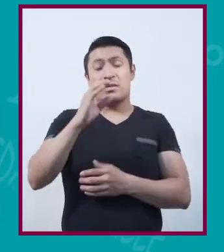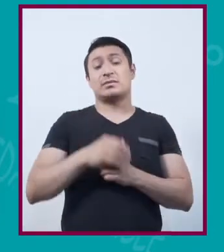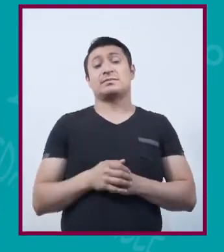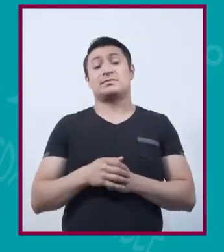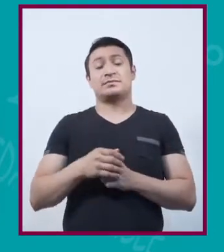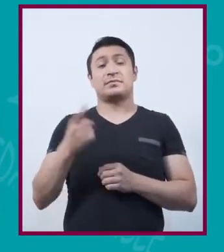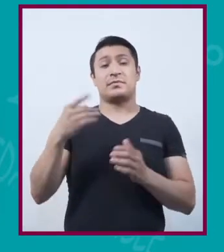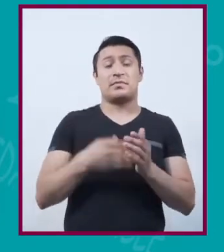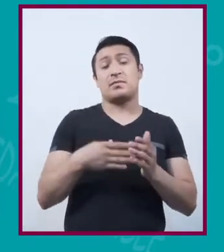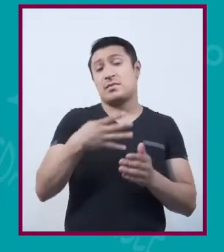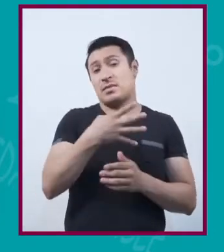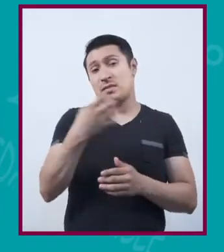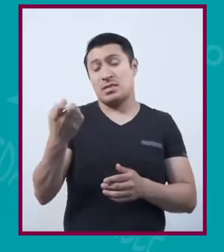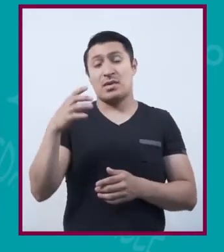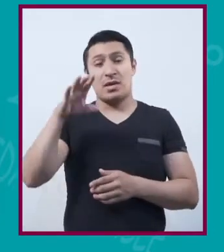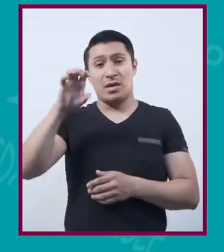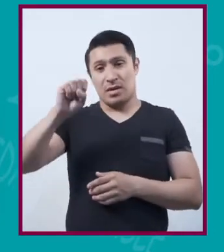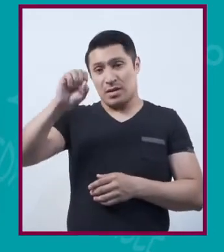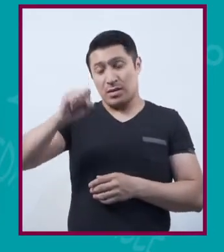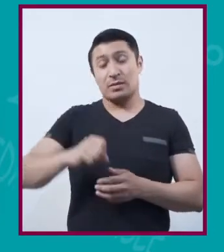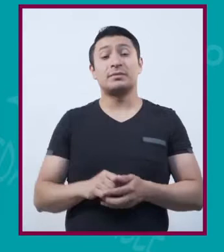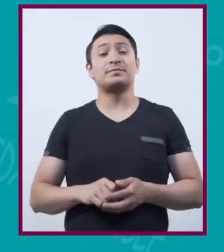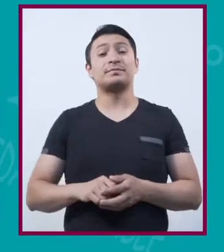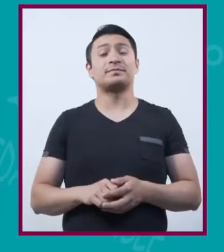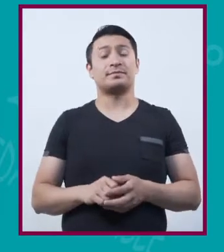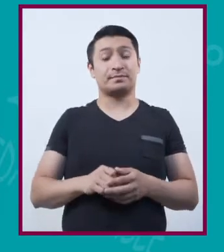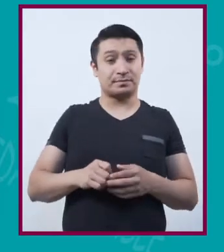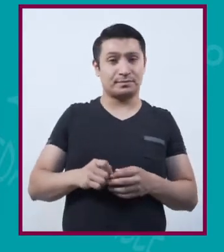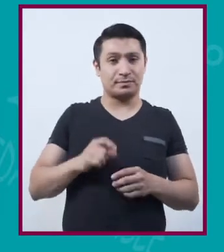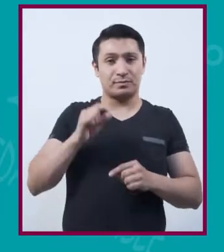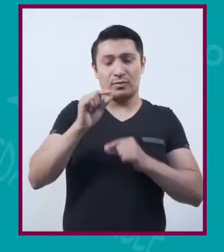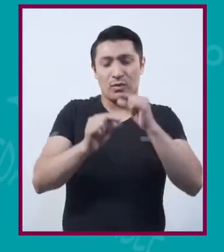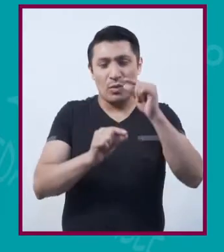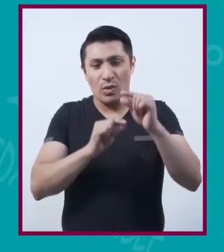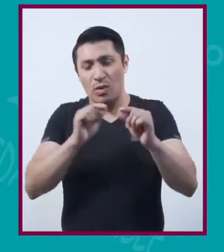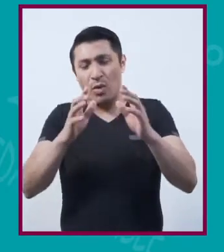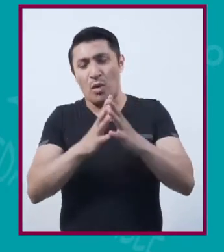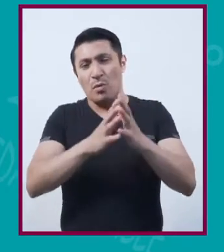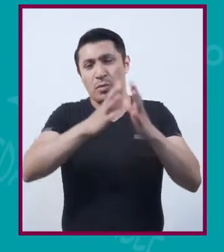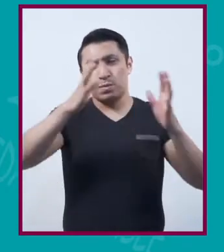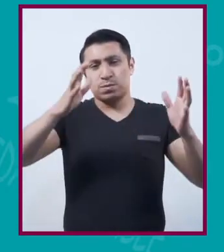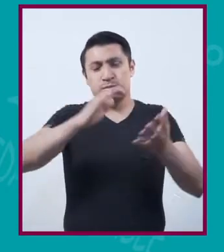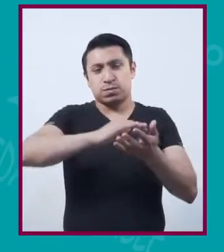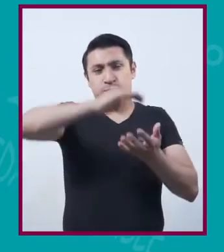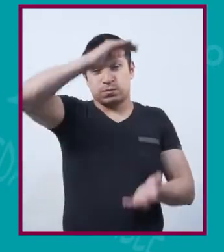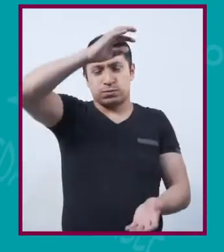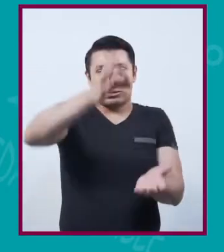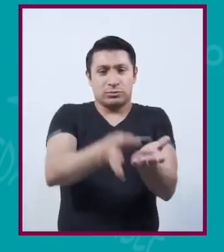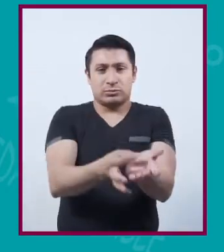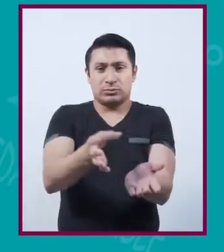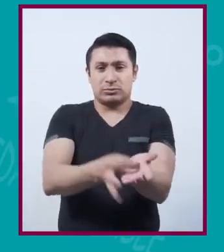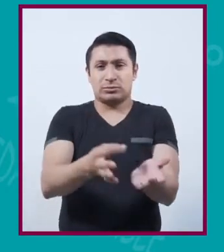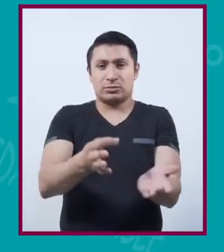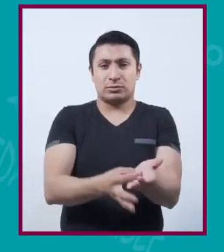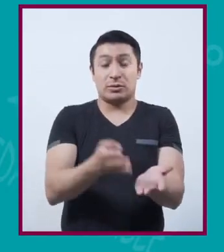cerámica en los 60 y las empezó a pasar a una escala un poquito mayor en